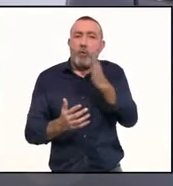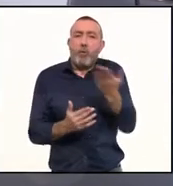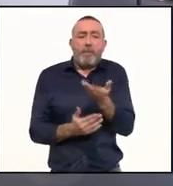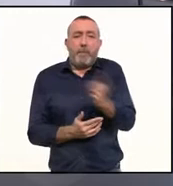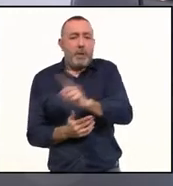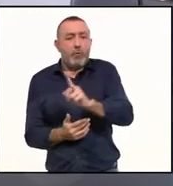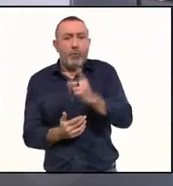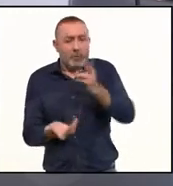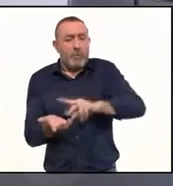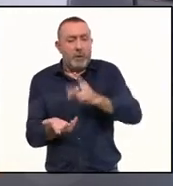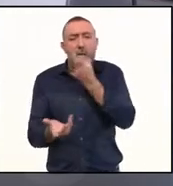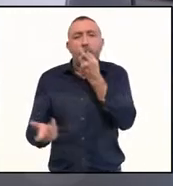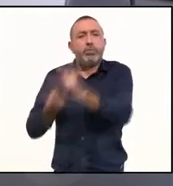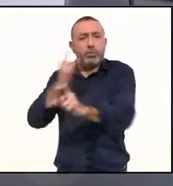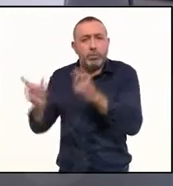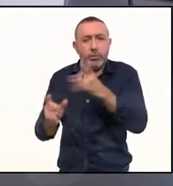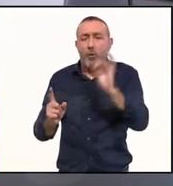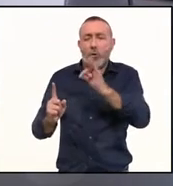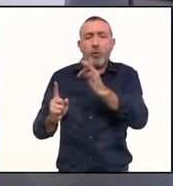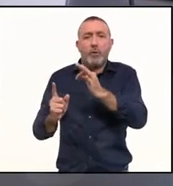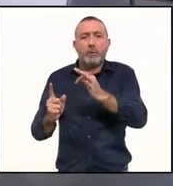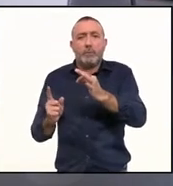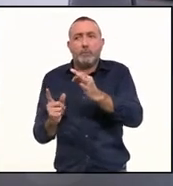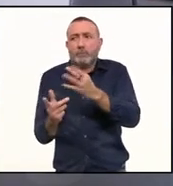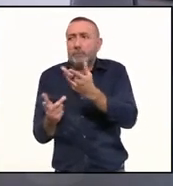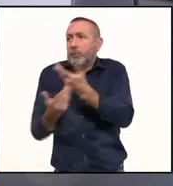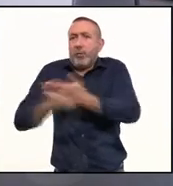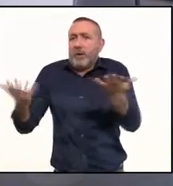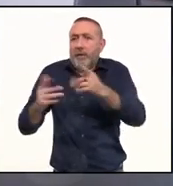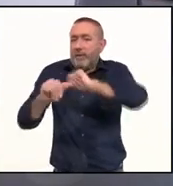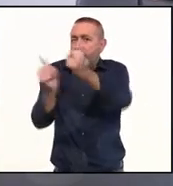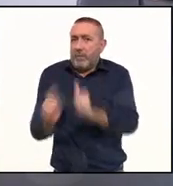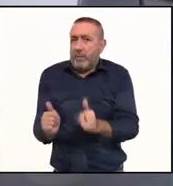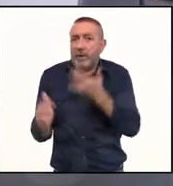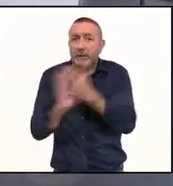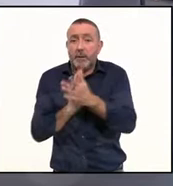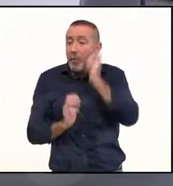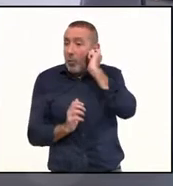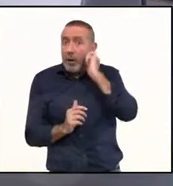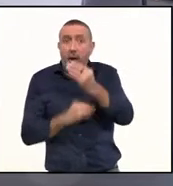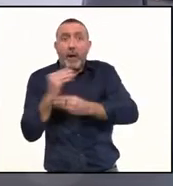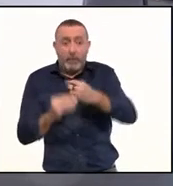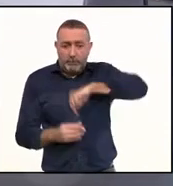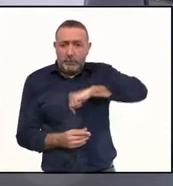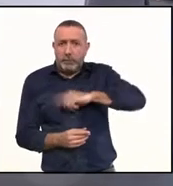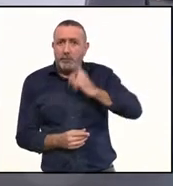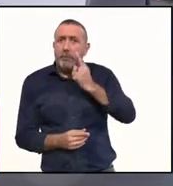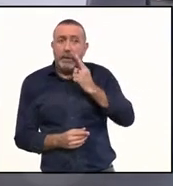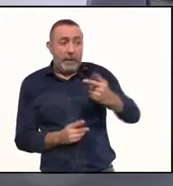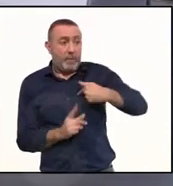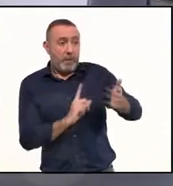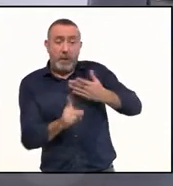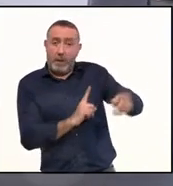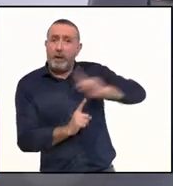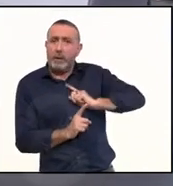el aspecto es que ella se siente culpable se siente culpable cuando está siendo incluso agredida